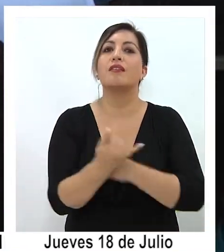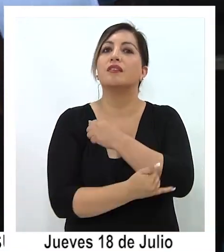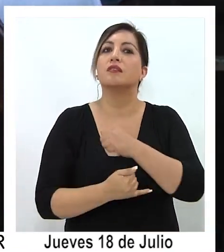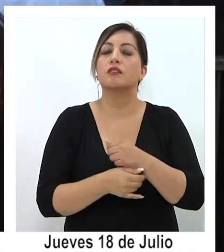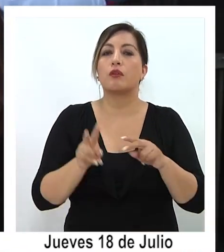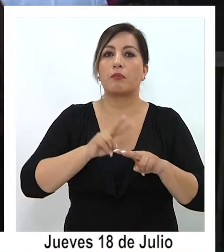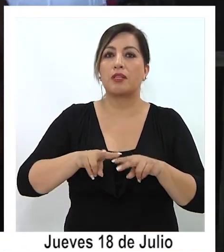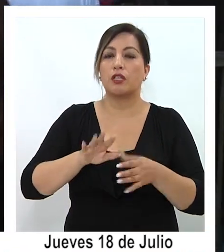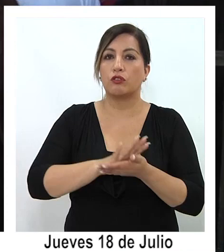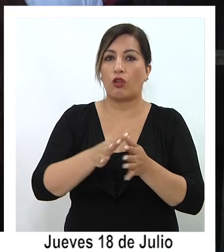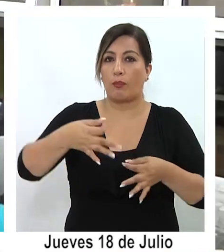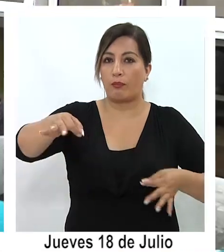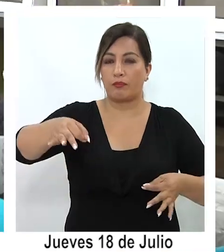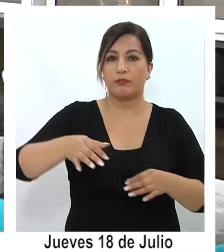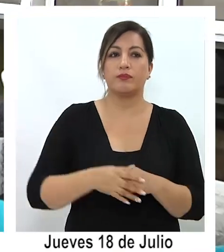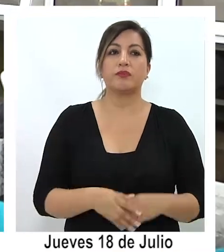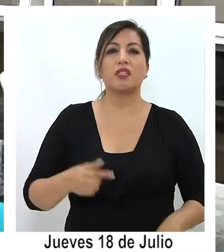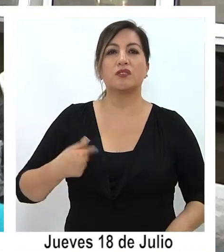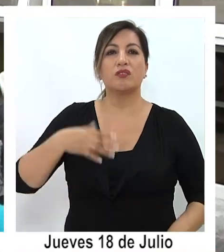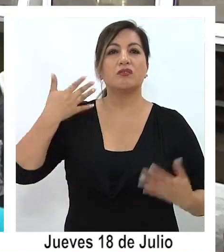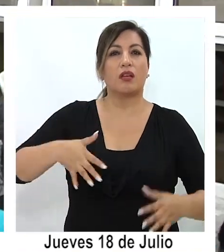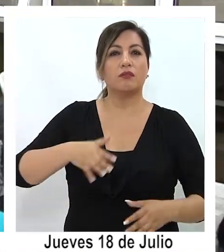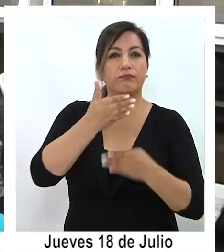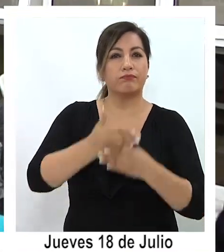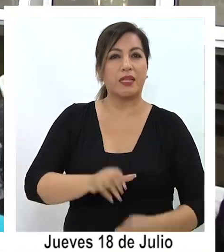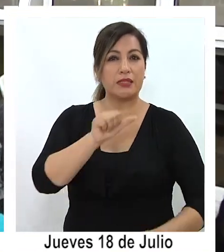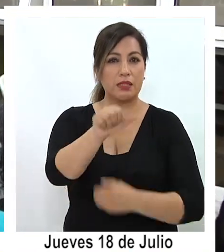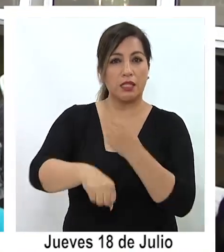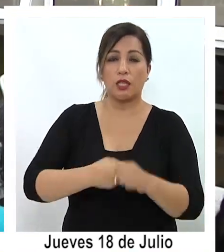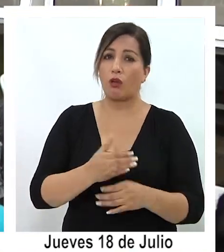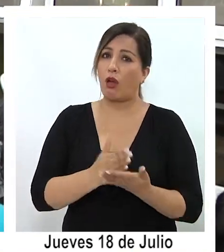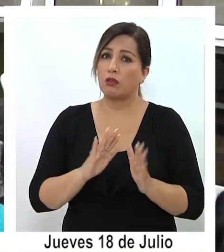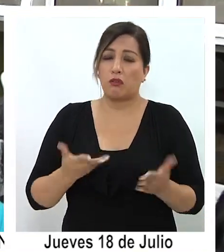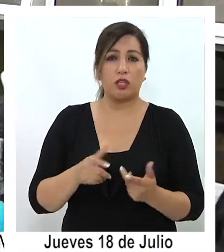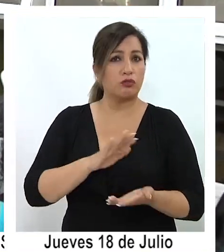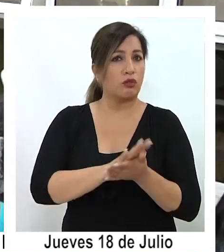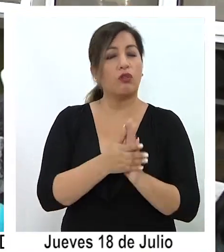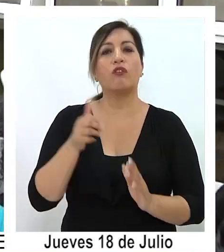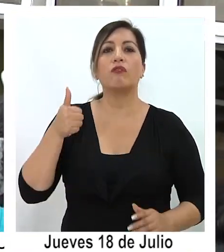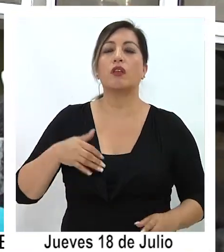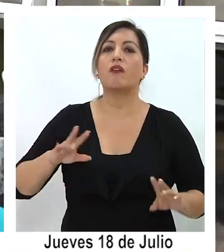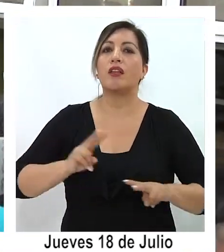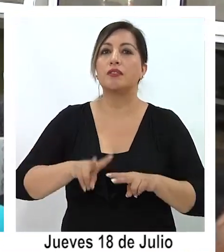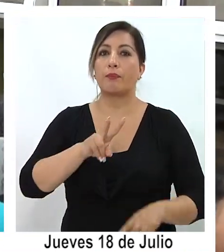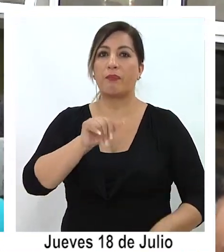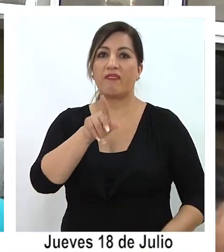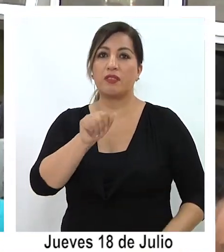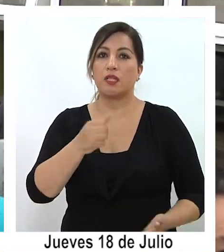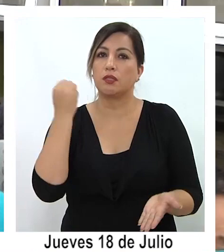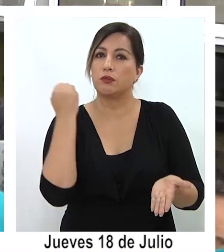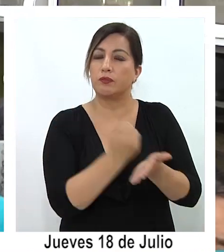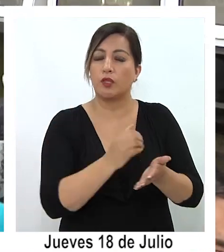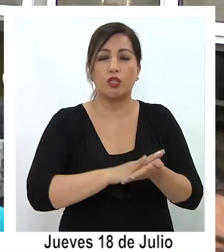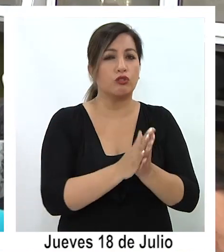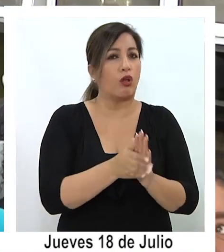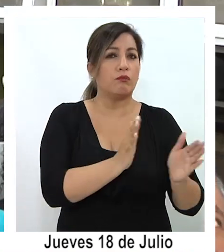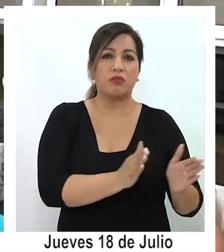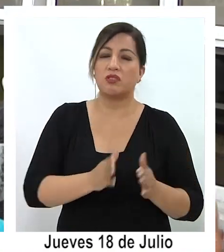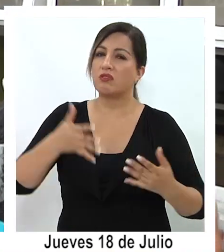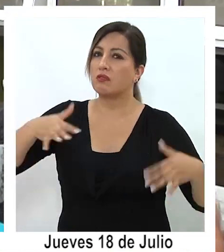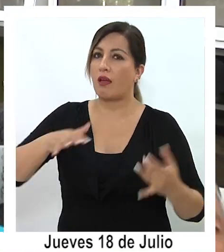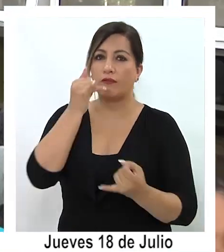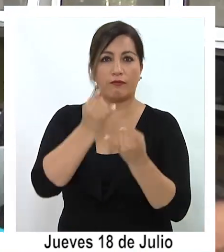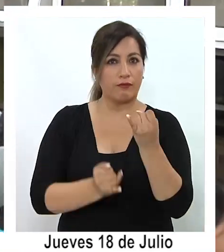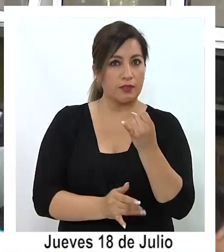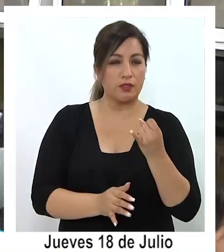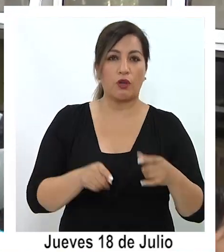su documentación. Llevo 6 años acá y hasta el momento bien. Hoy vengo a estampar mi visa ya. Ya todo el proceso ya